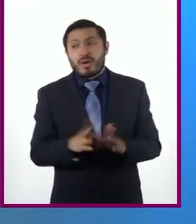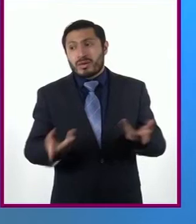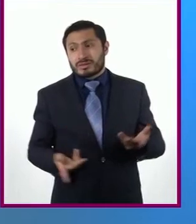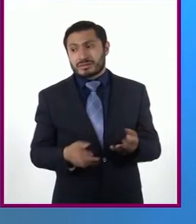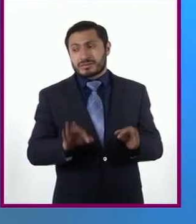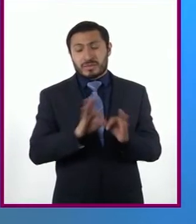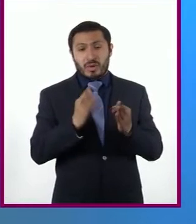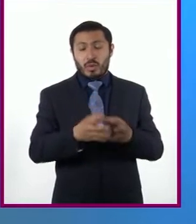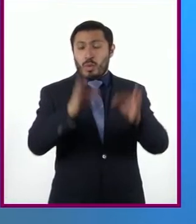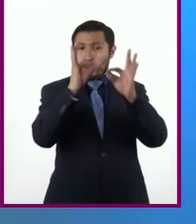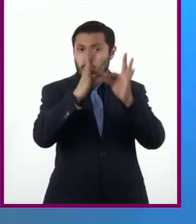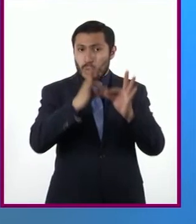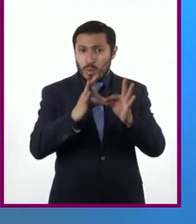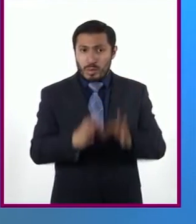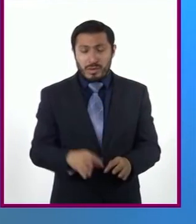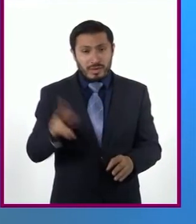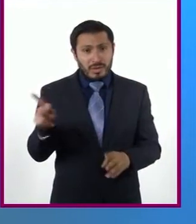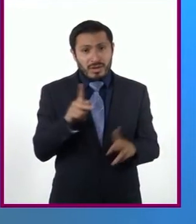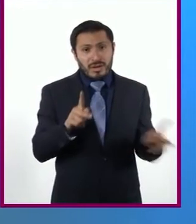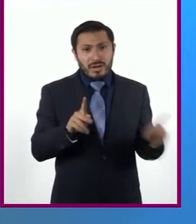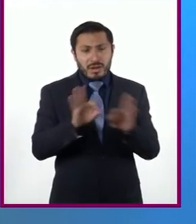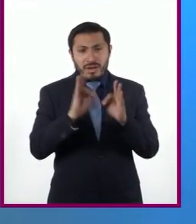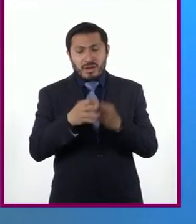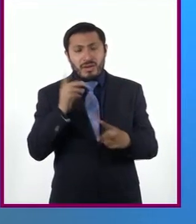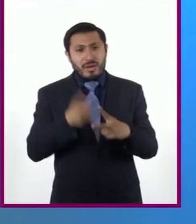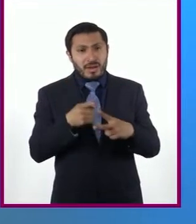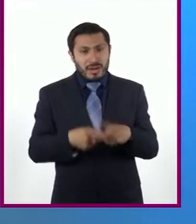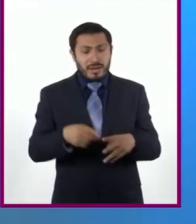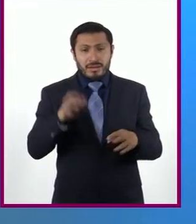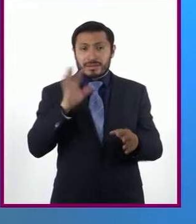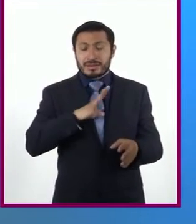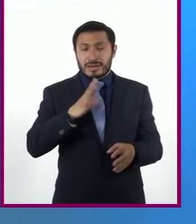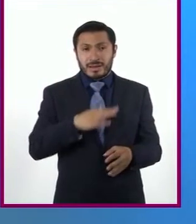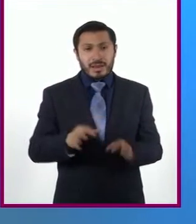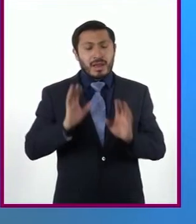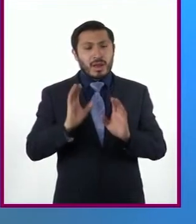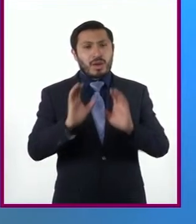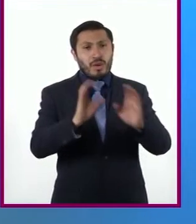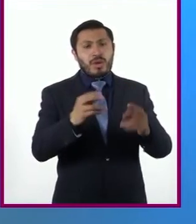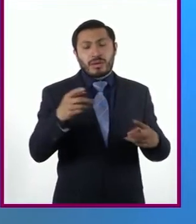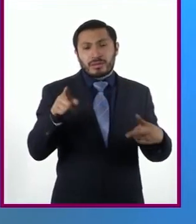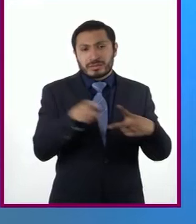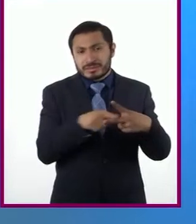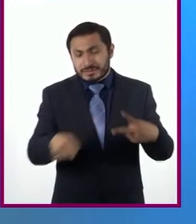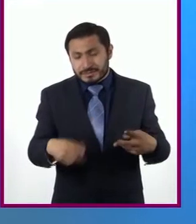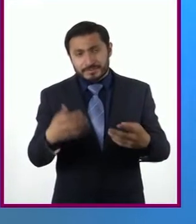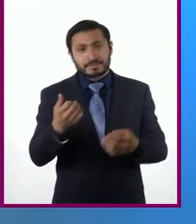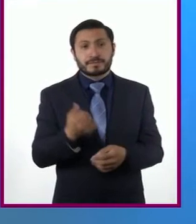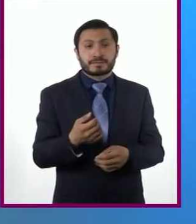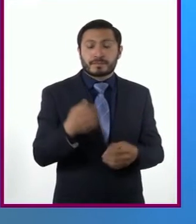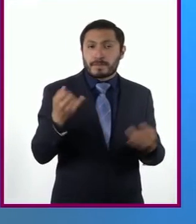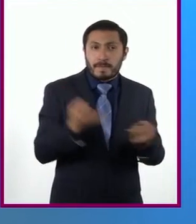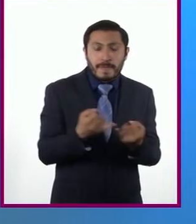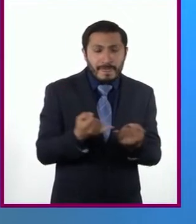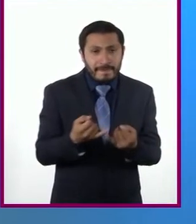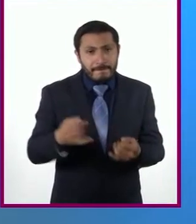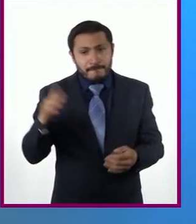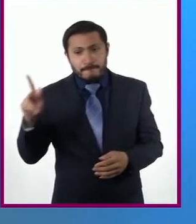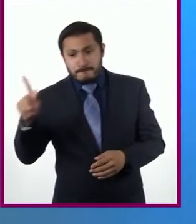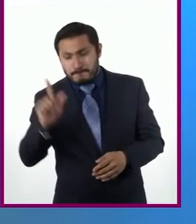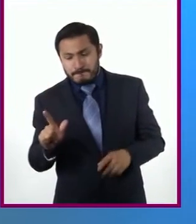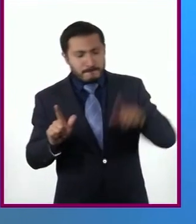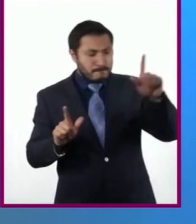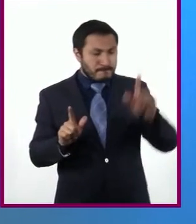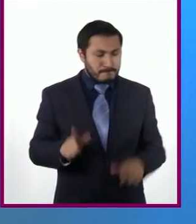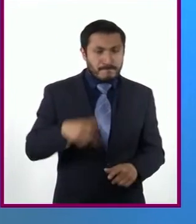forma puntual, la semejanza de figuras geométricas reside en conservar los ángulos y proporciones entre sus lados, lo